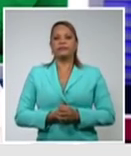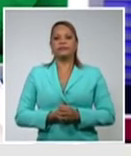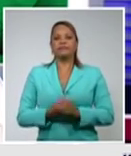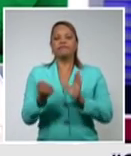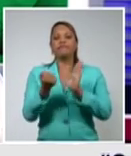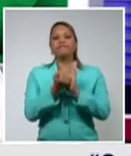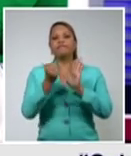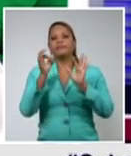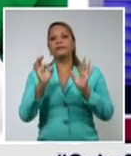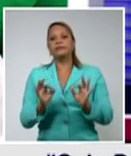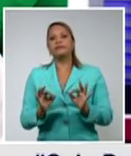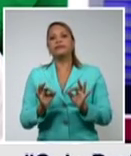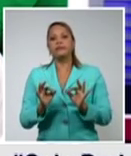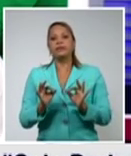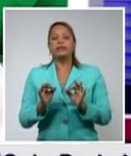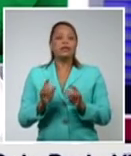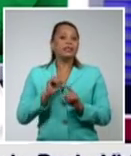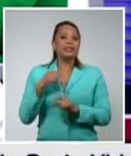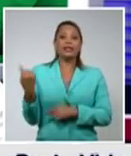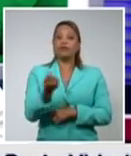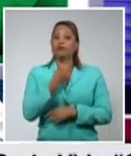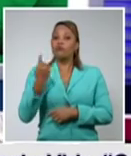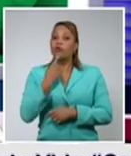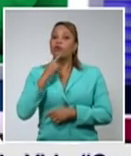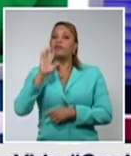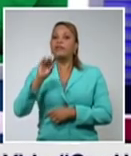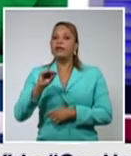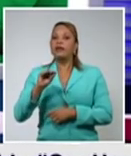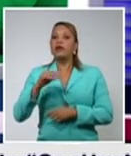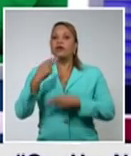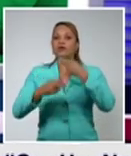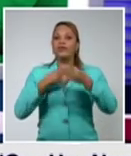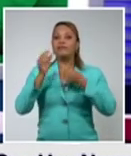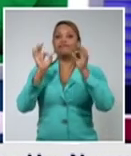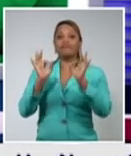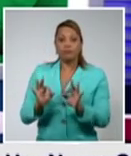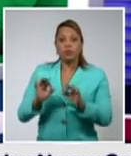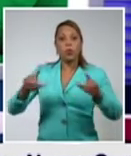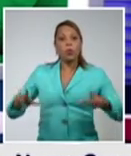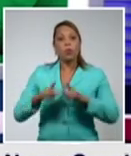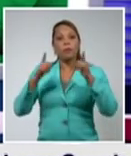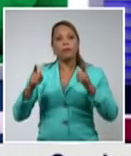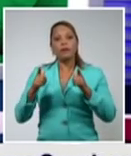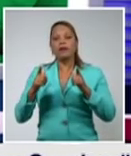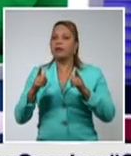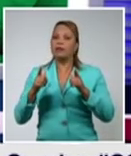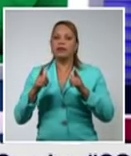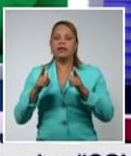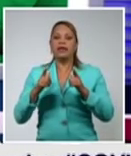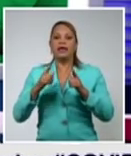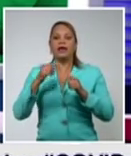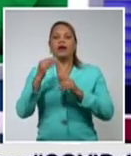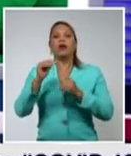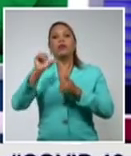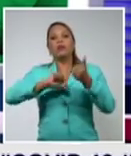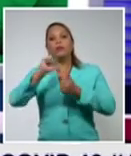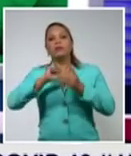establecidas y que si todos lo hiciéramos, pues no tendríamos el comportamiento que vamos a expresar